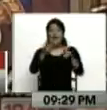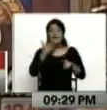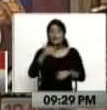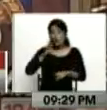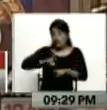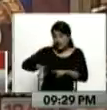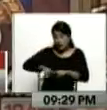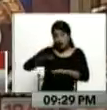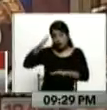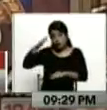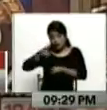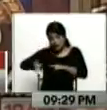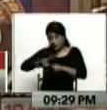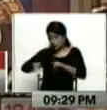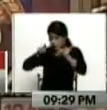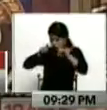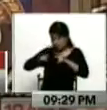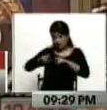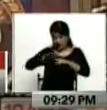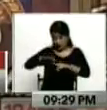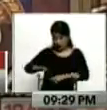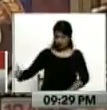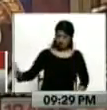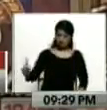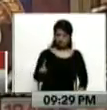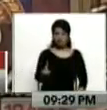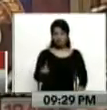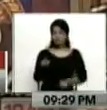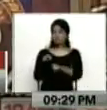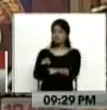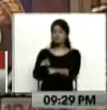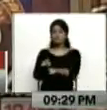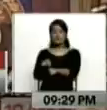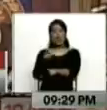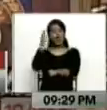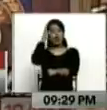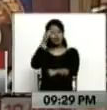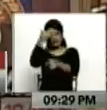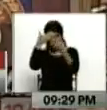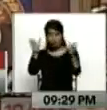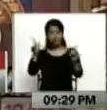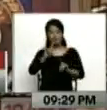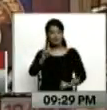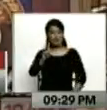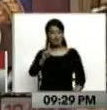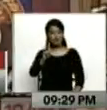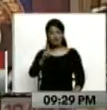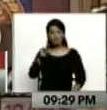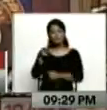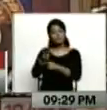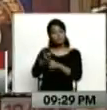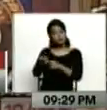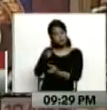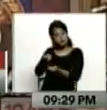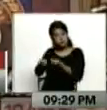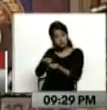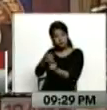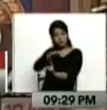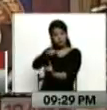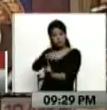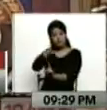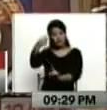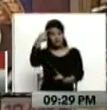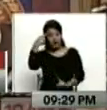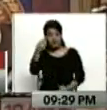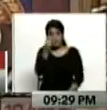niño les impiden les impiden eh tomar conciencia los